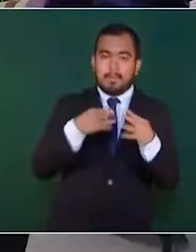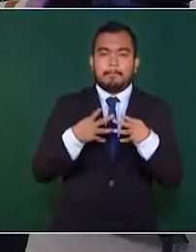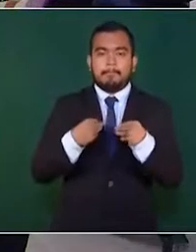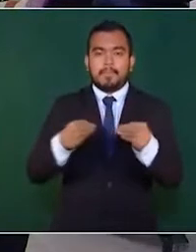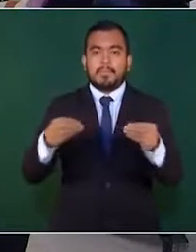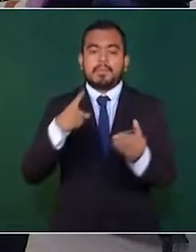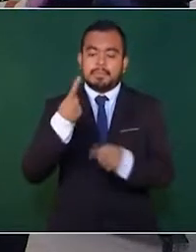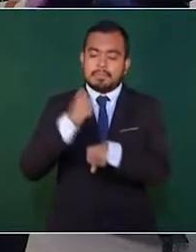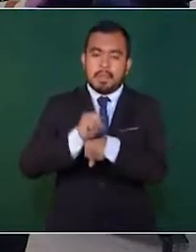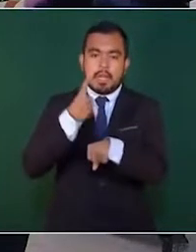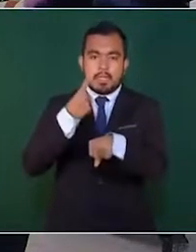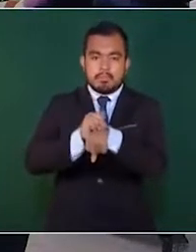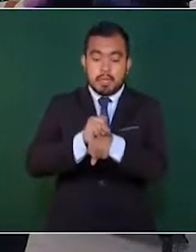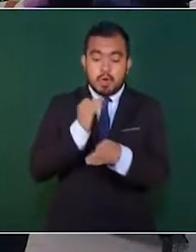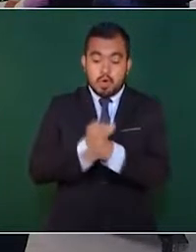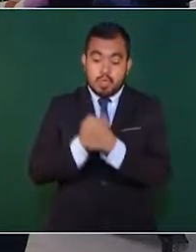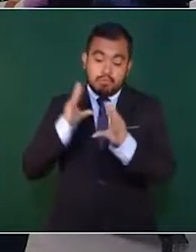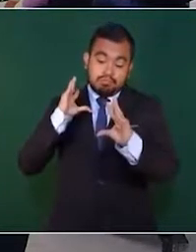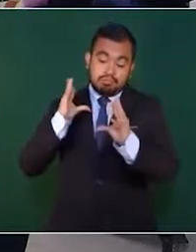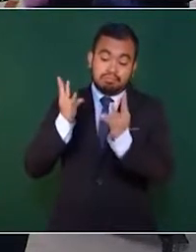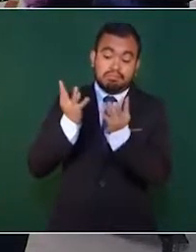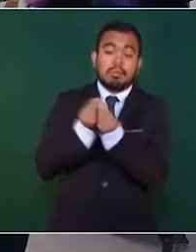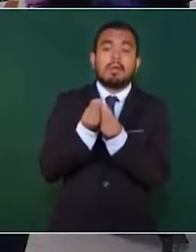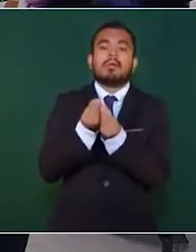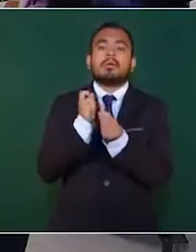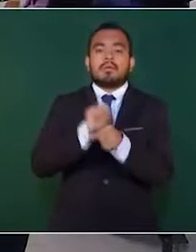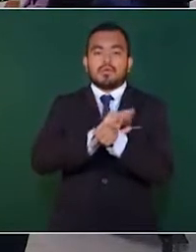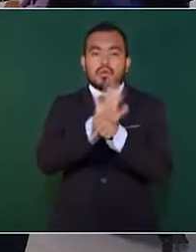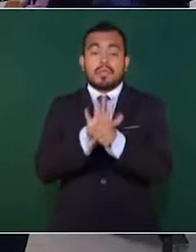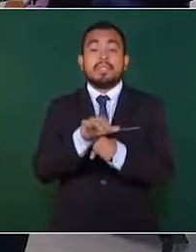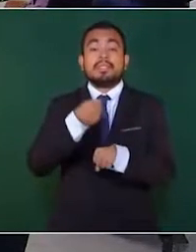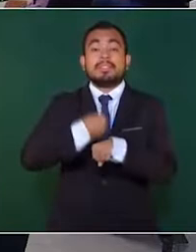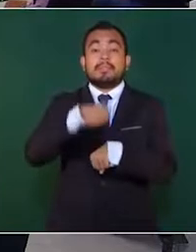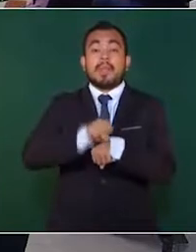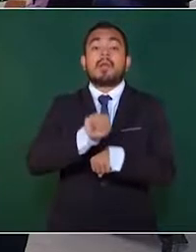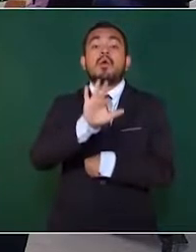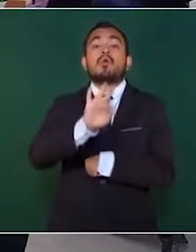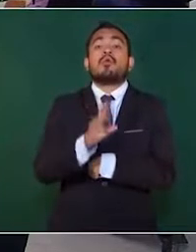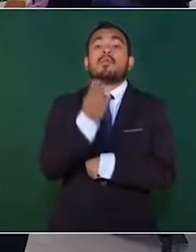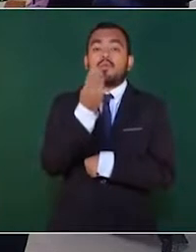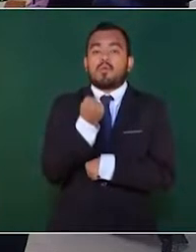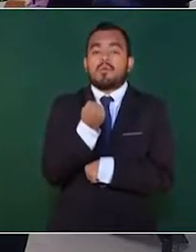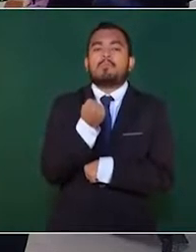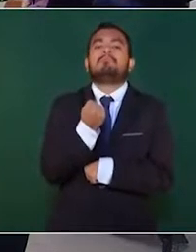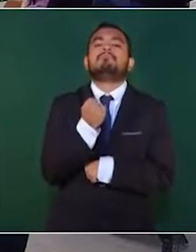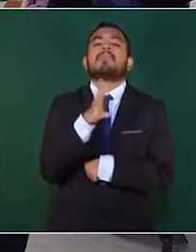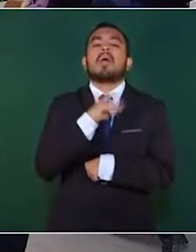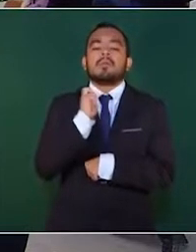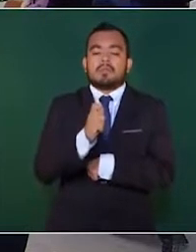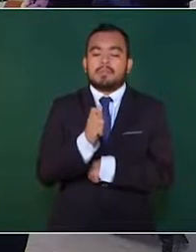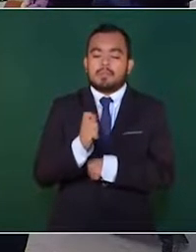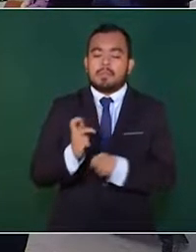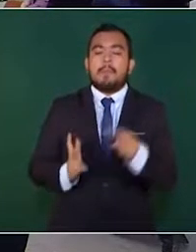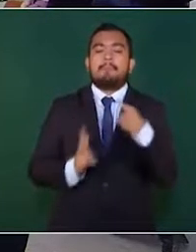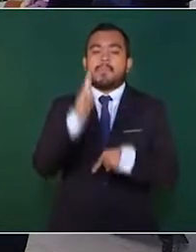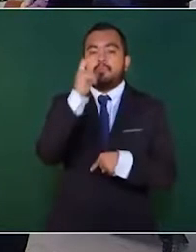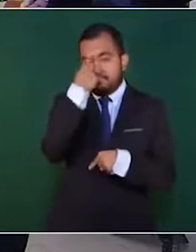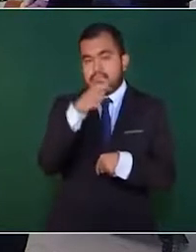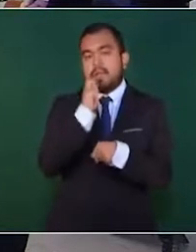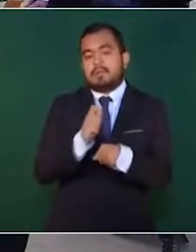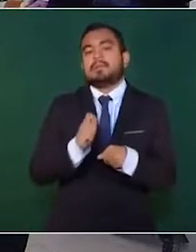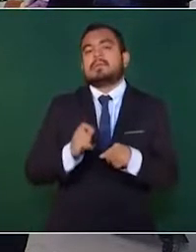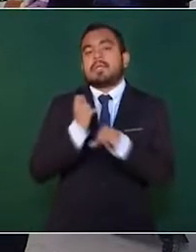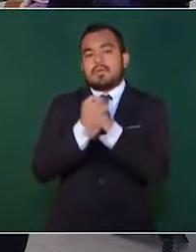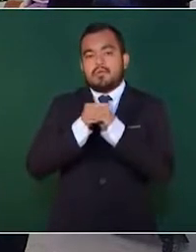cuando estamos en la semana 49 y vemos ahí el corte de información y abrimos esta semana con